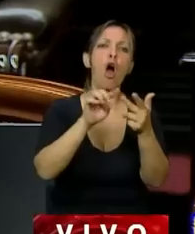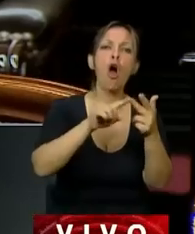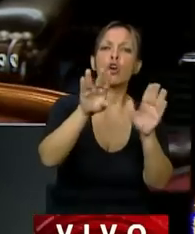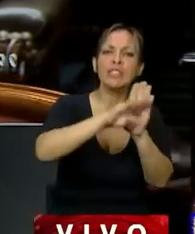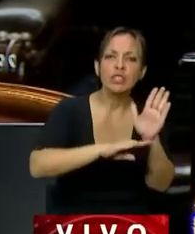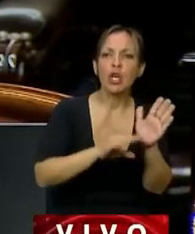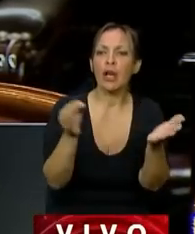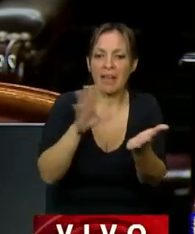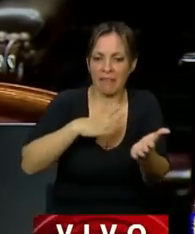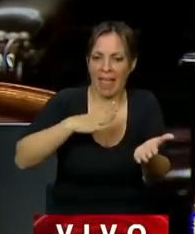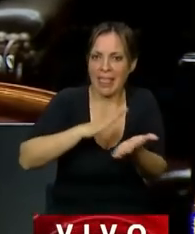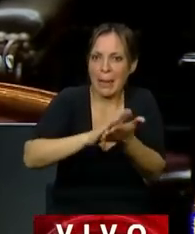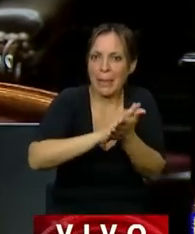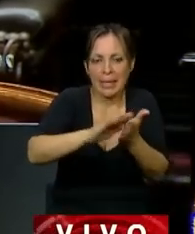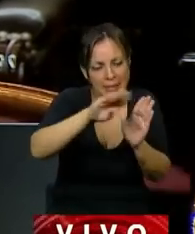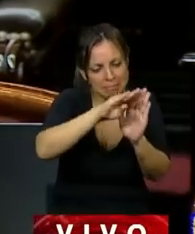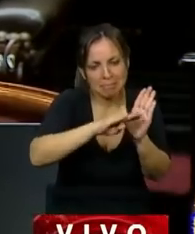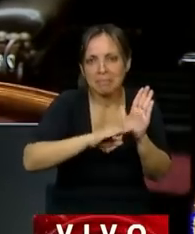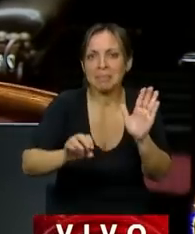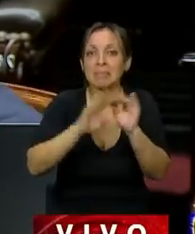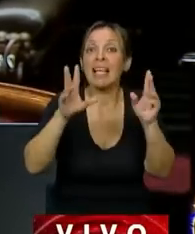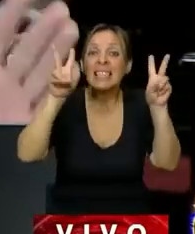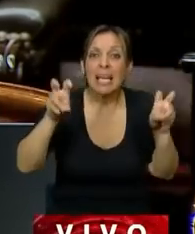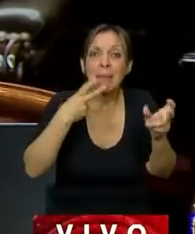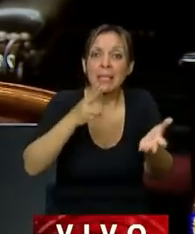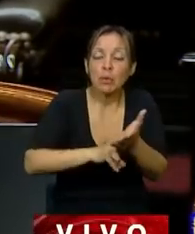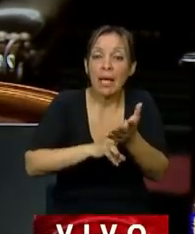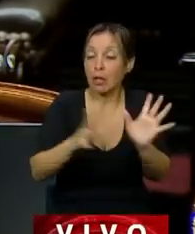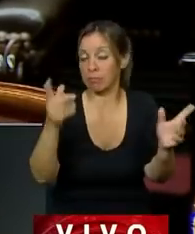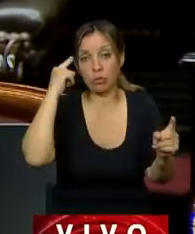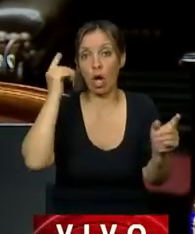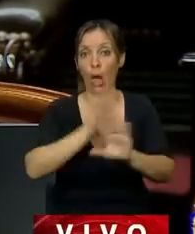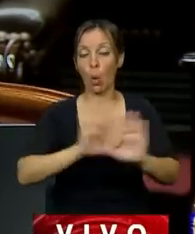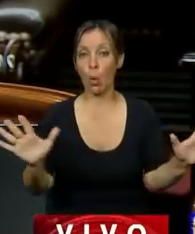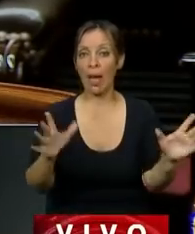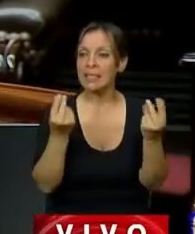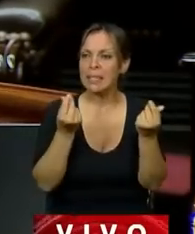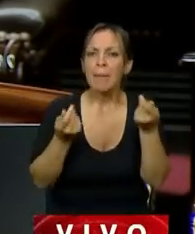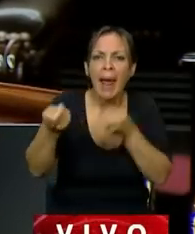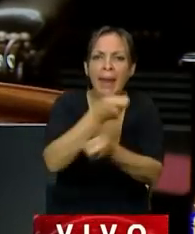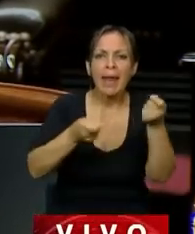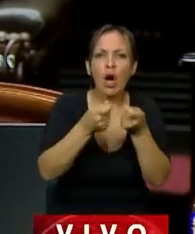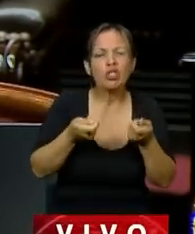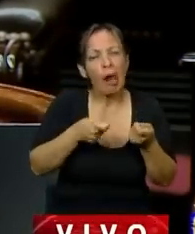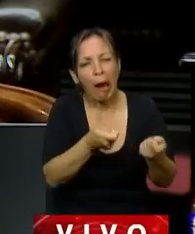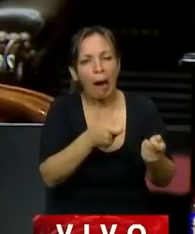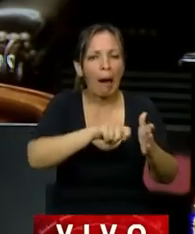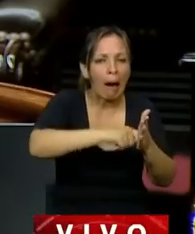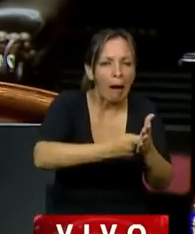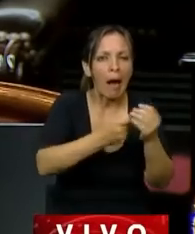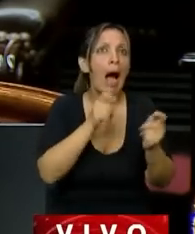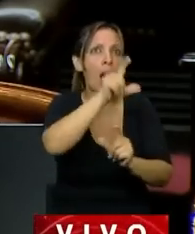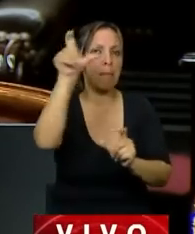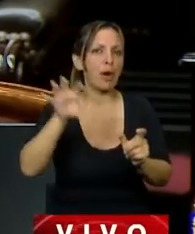ni de bases, digamos, nada en materia tributaria. Una locura que además sirve para cualquier negocio, para cualquier apliete, a cualquier